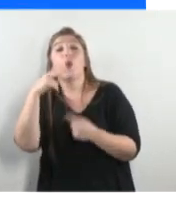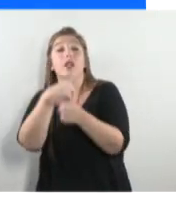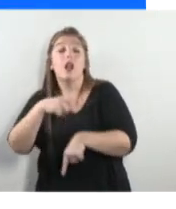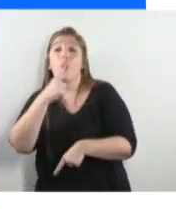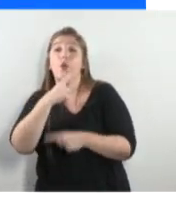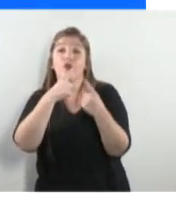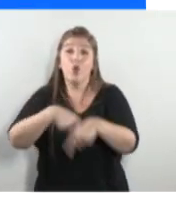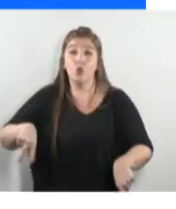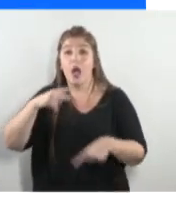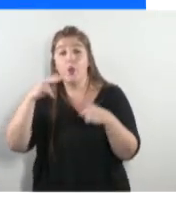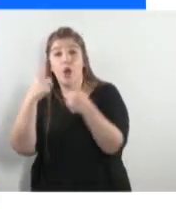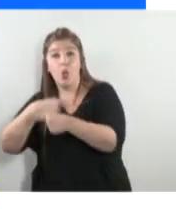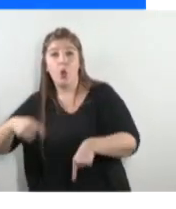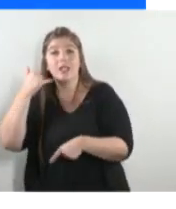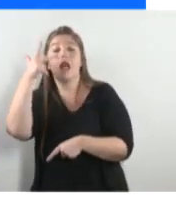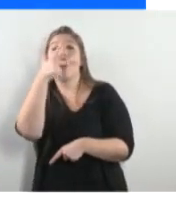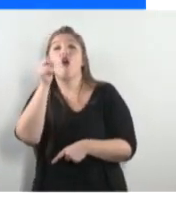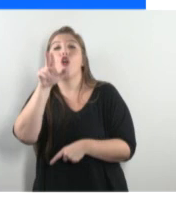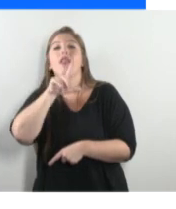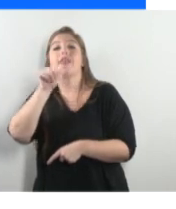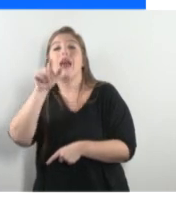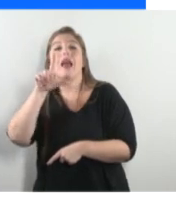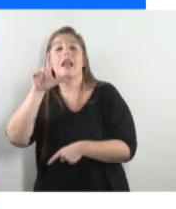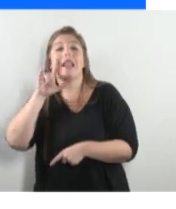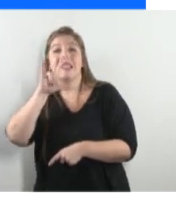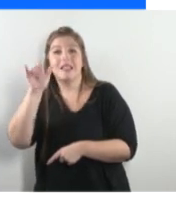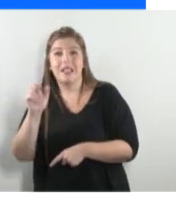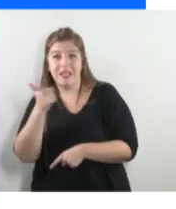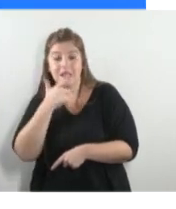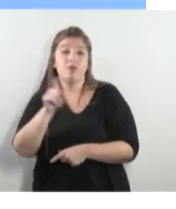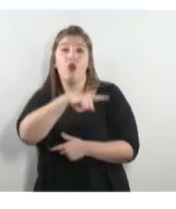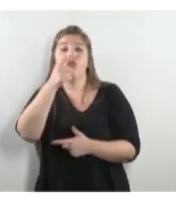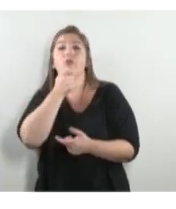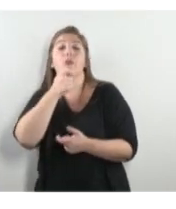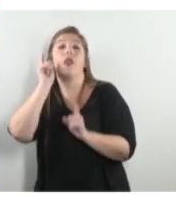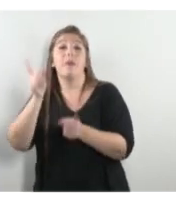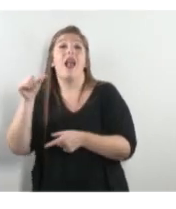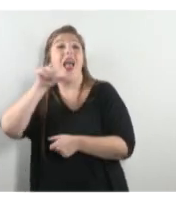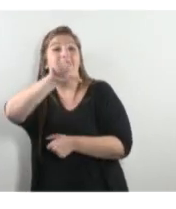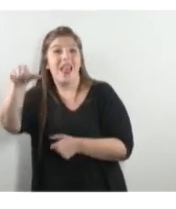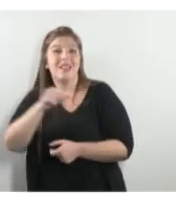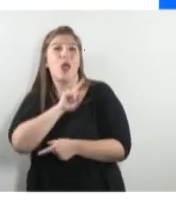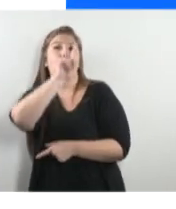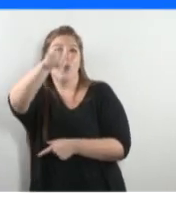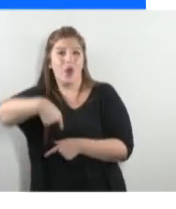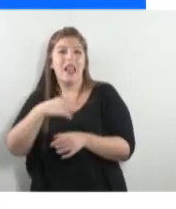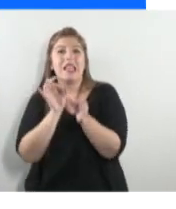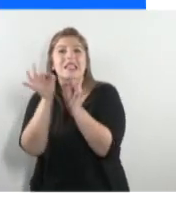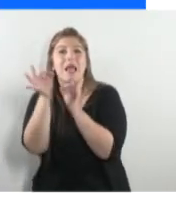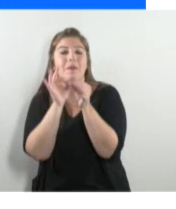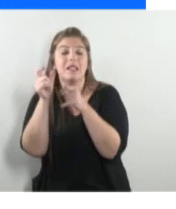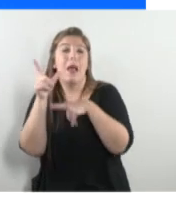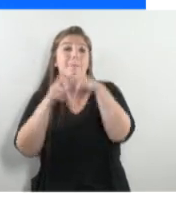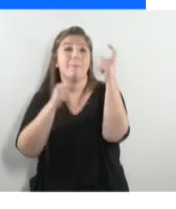las verduras y las hortalizas. Los derivados de origen vegetal son los aceites que se obtienen especialmente de las semillas de plantas como